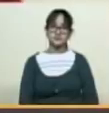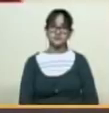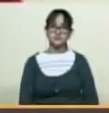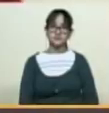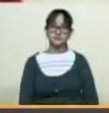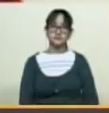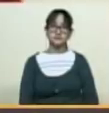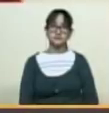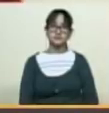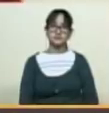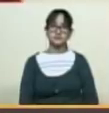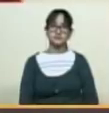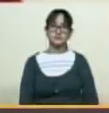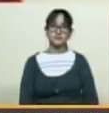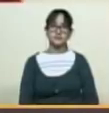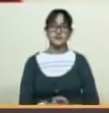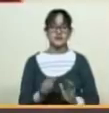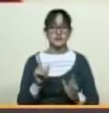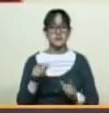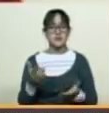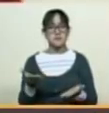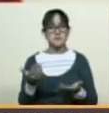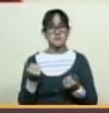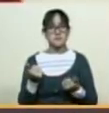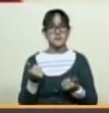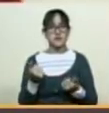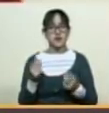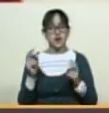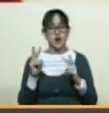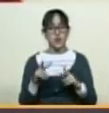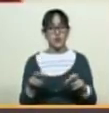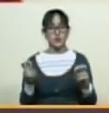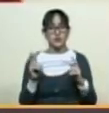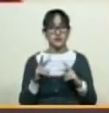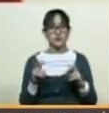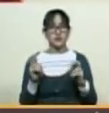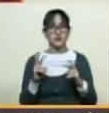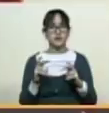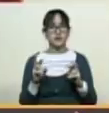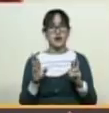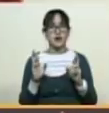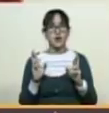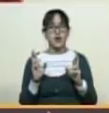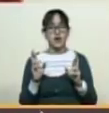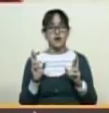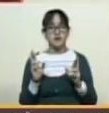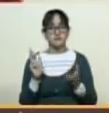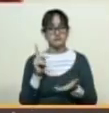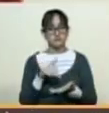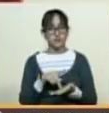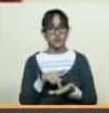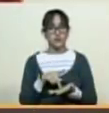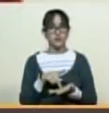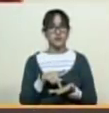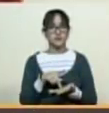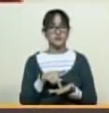Nos dicen, nos han solicitado también que para estas auditorías podamos tener presencia de